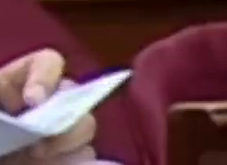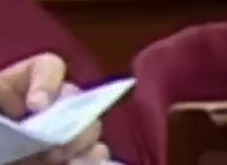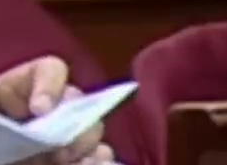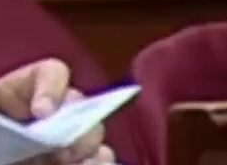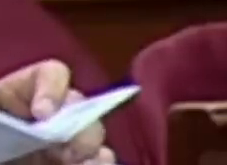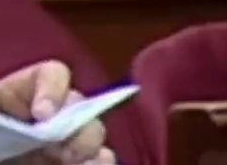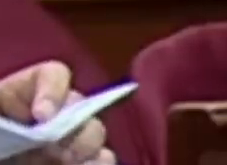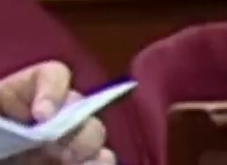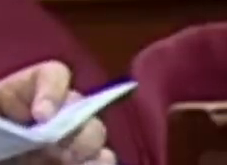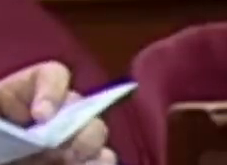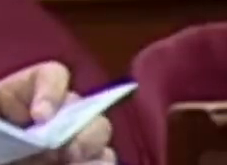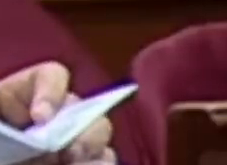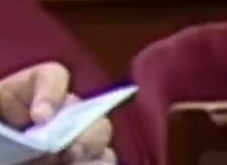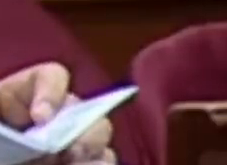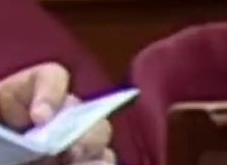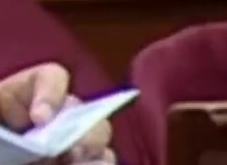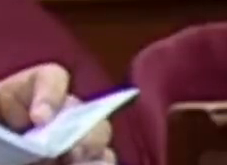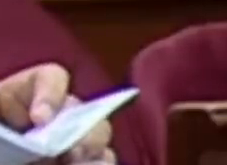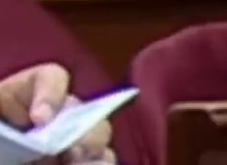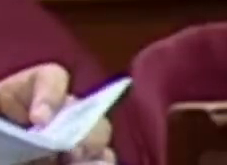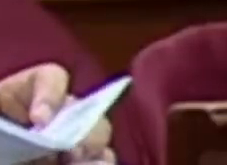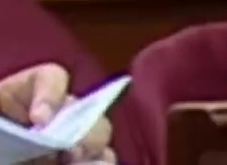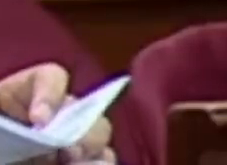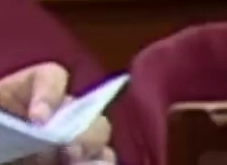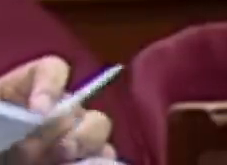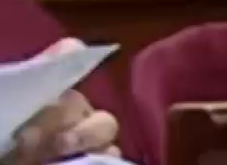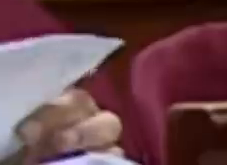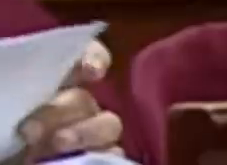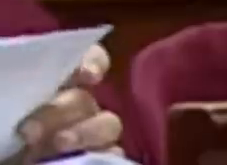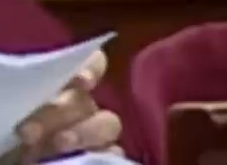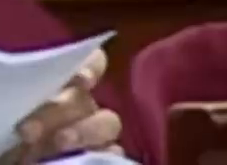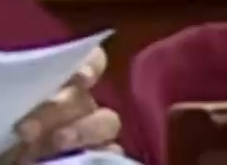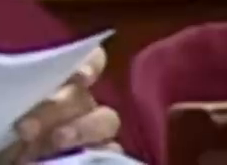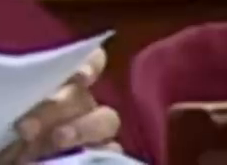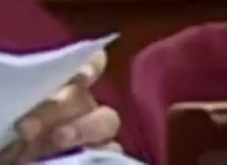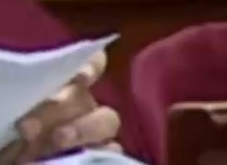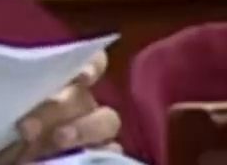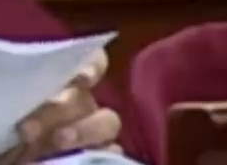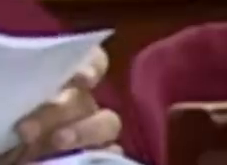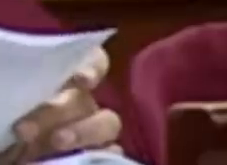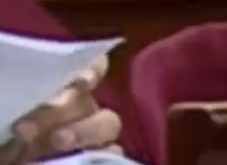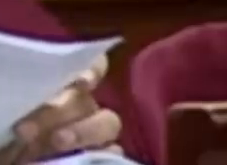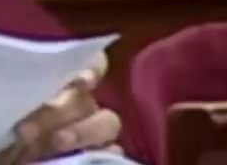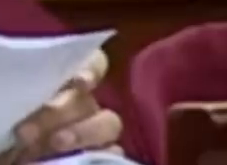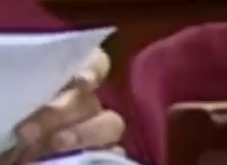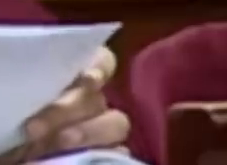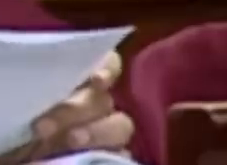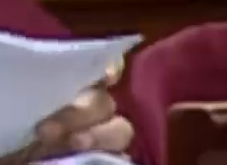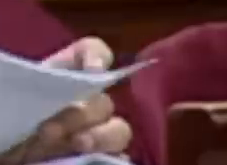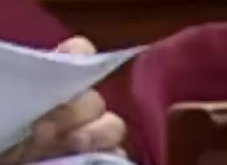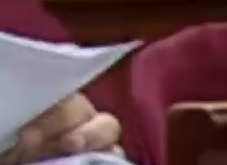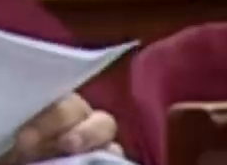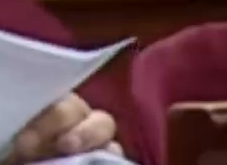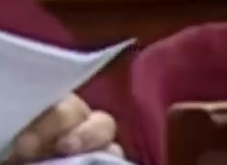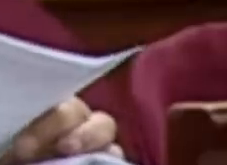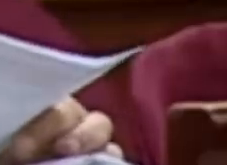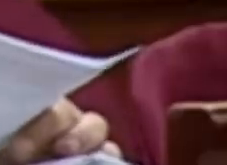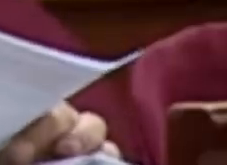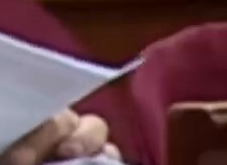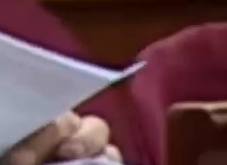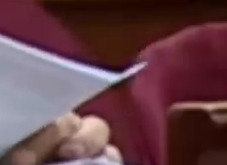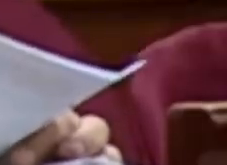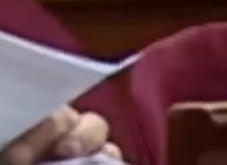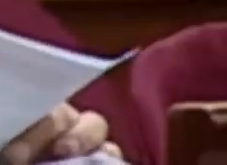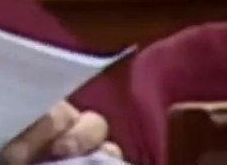y de conformidad al debido procedimiento. Y nosotros hemos presentado este oficio en